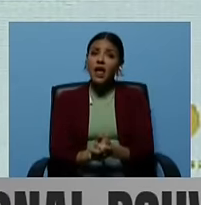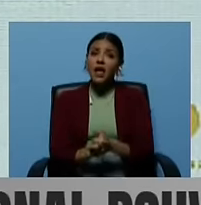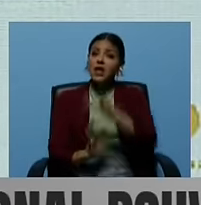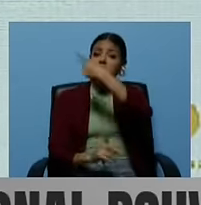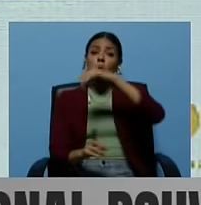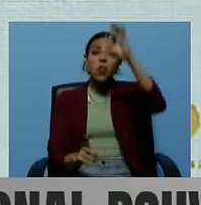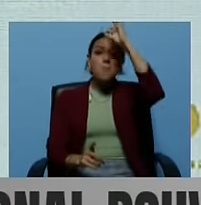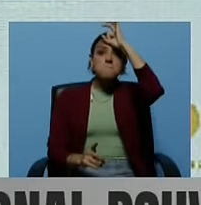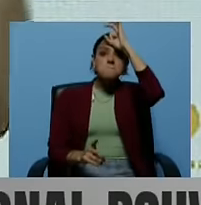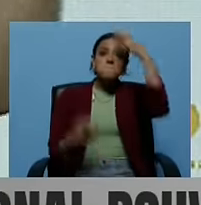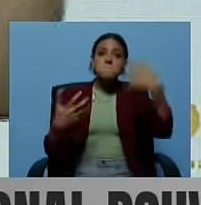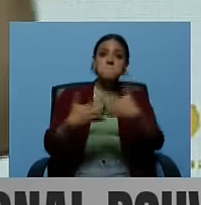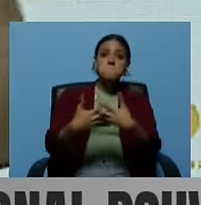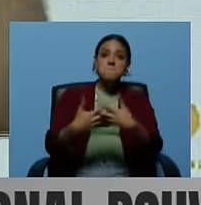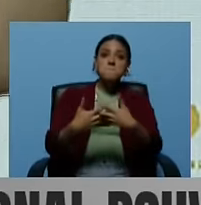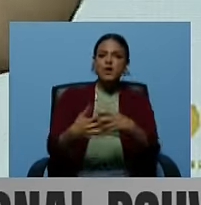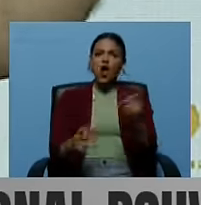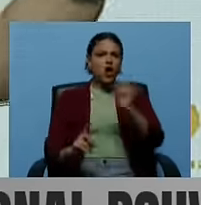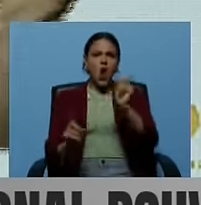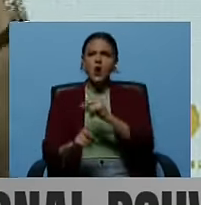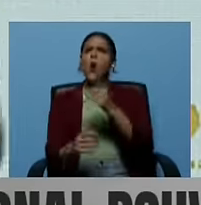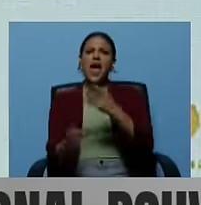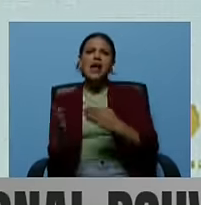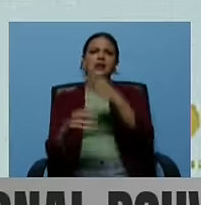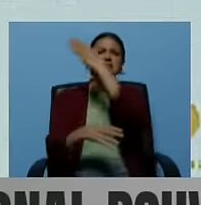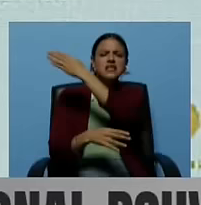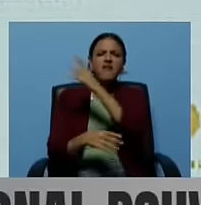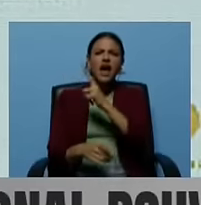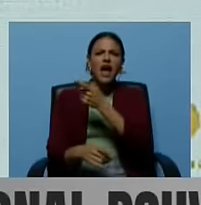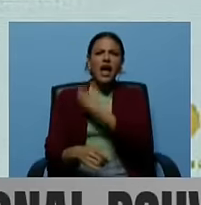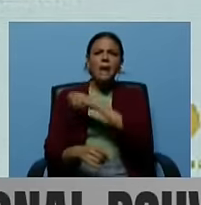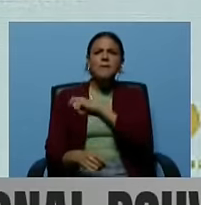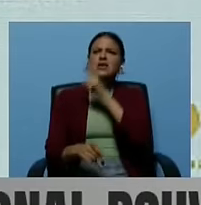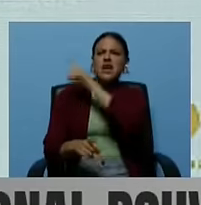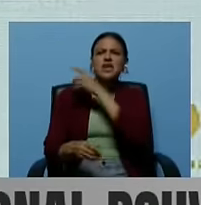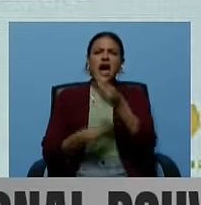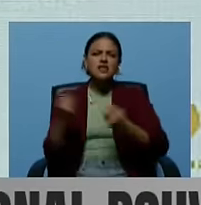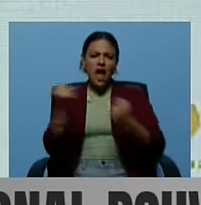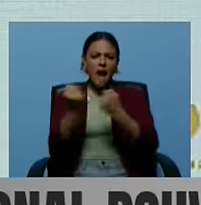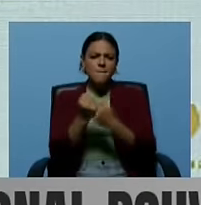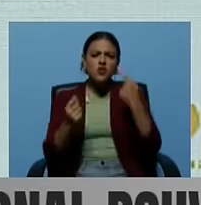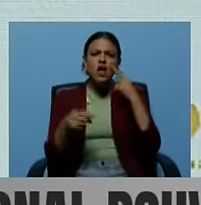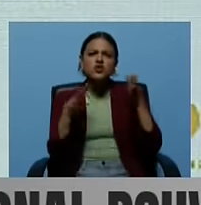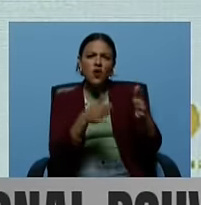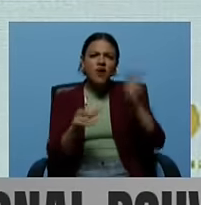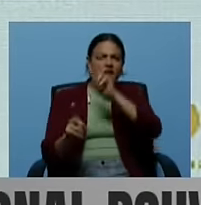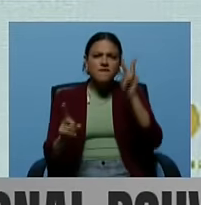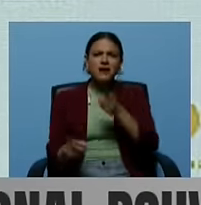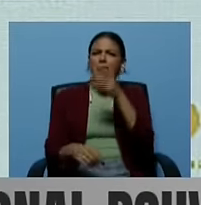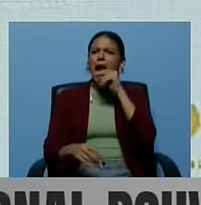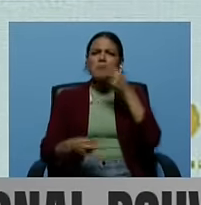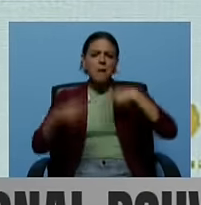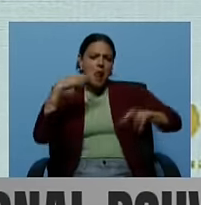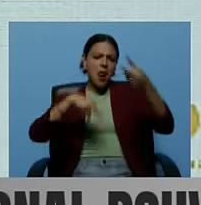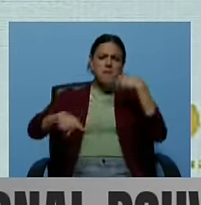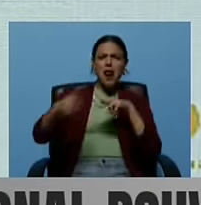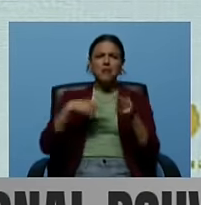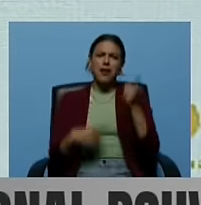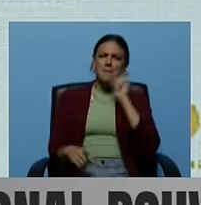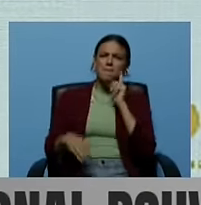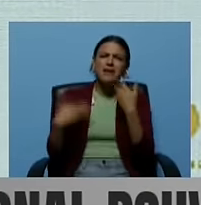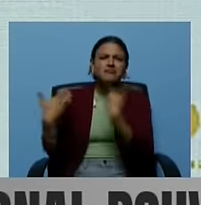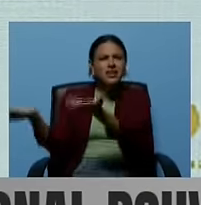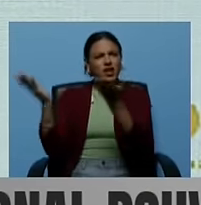no, se va para allá, para desde allá, hacer el frente y salir a juramentar. Si ustedes han hablado con él, no sean coberos, no